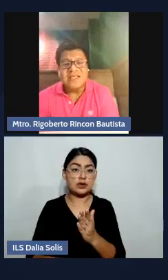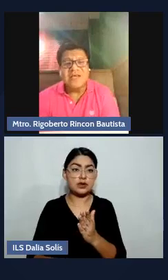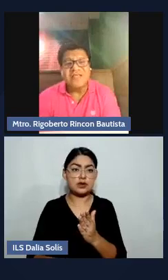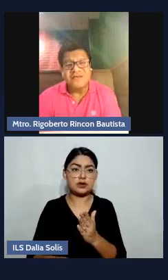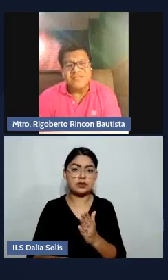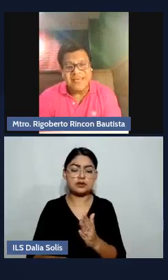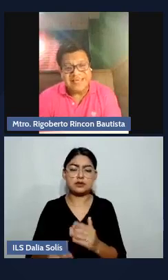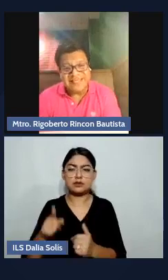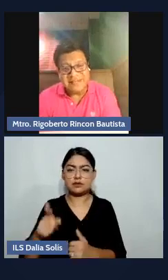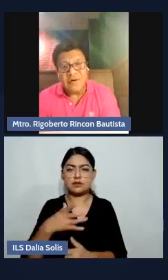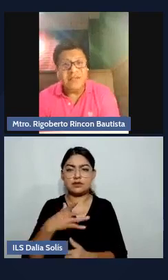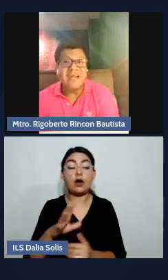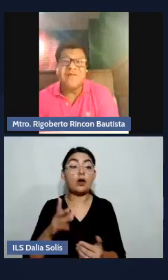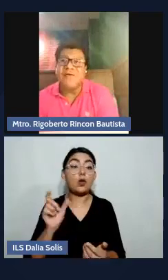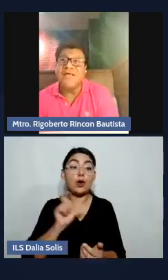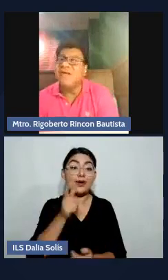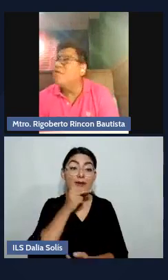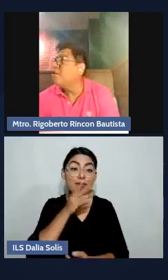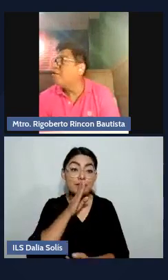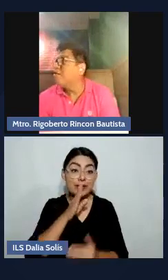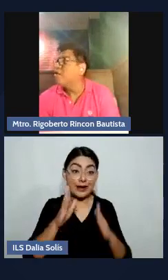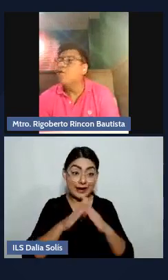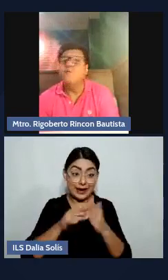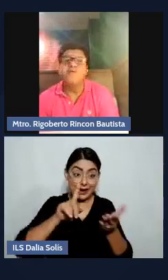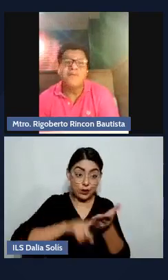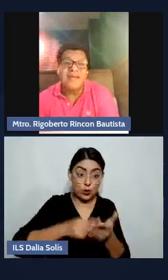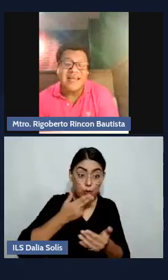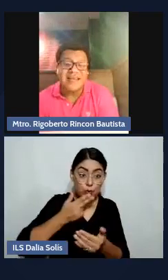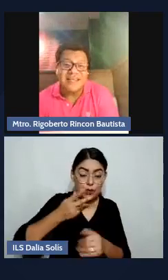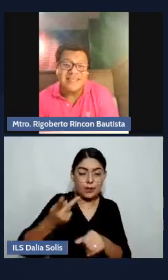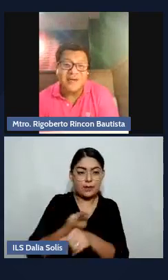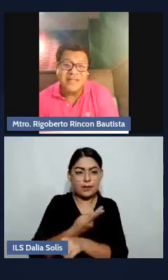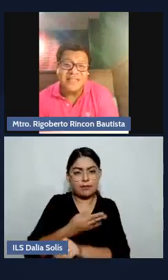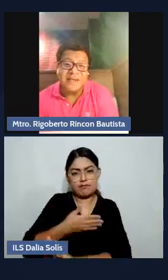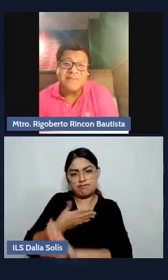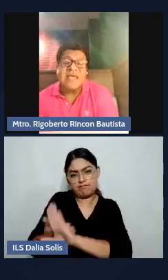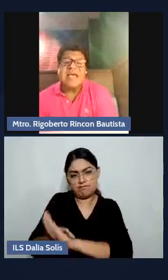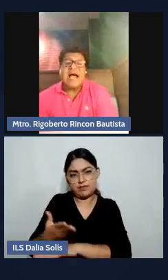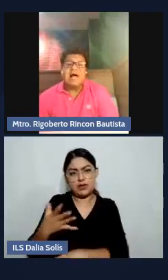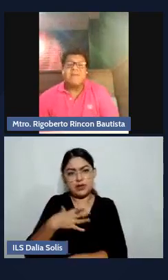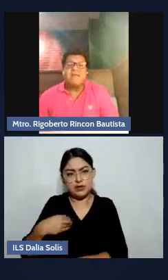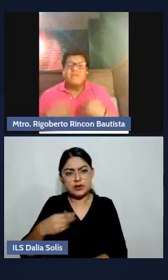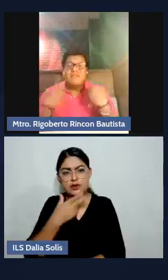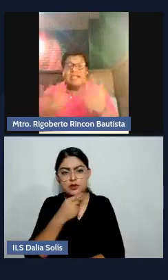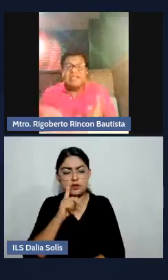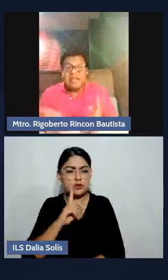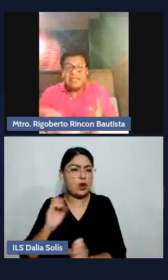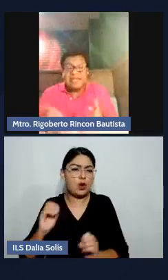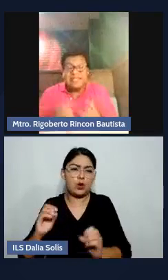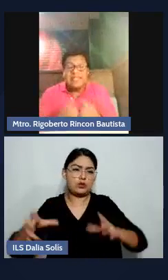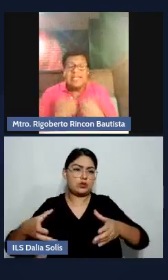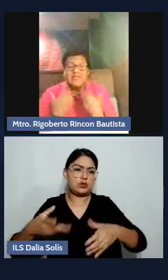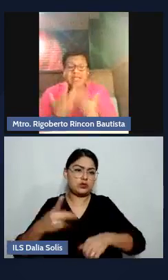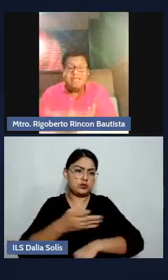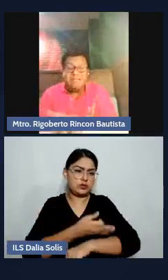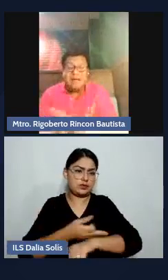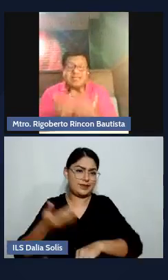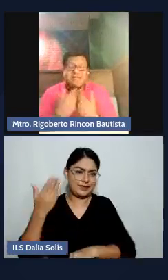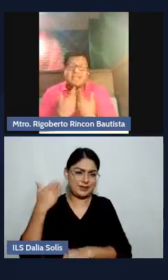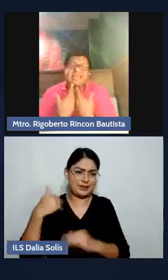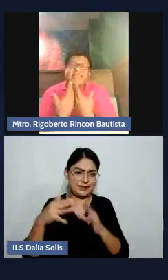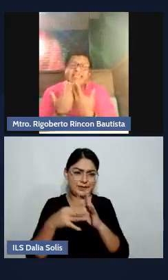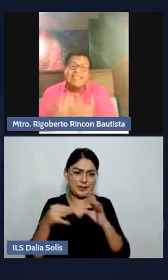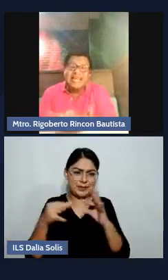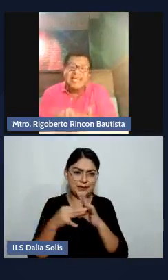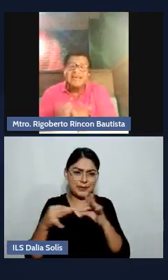hijas o del grupo familiar en el que se encuentra. Hablamos de las características o del impacto que tiene el